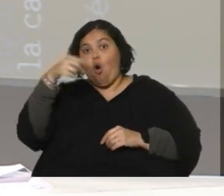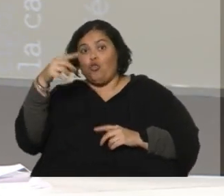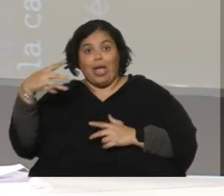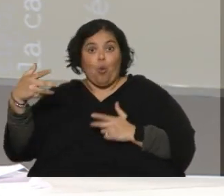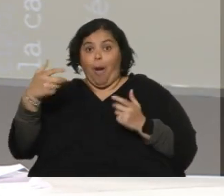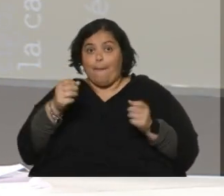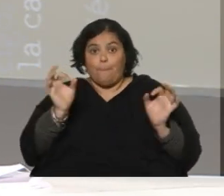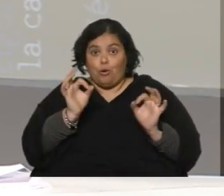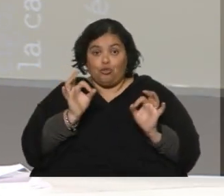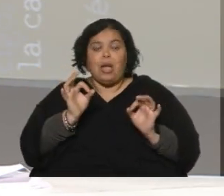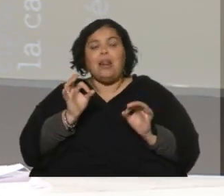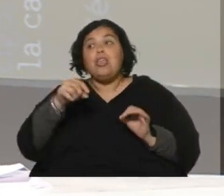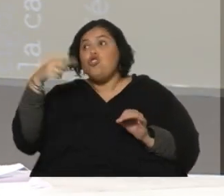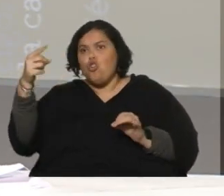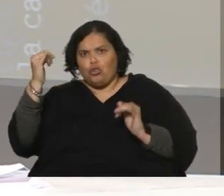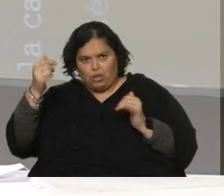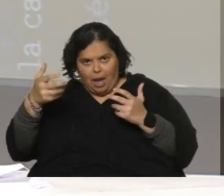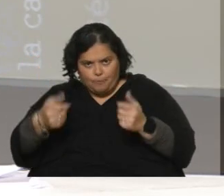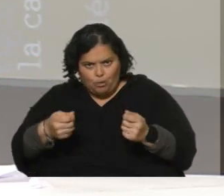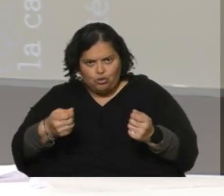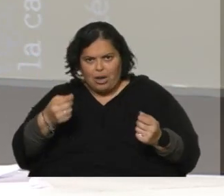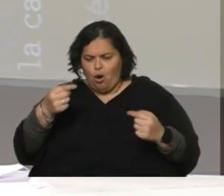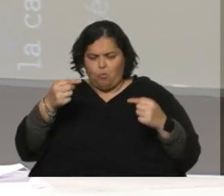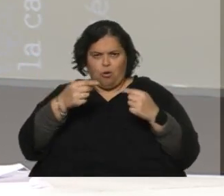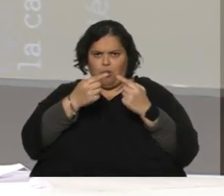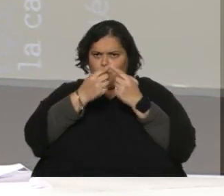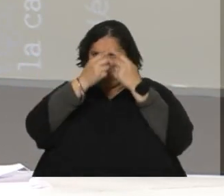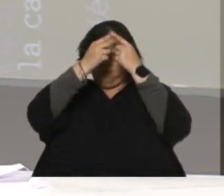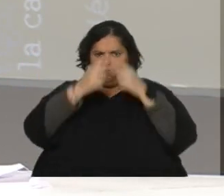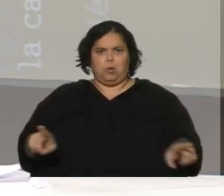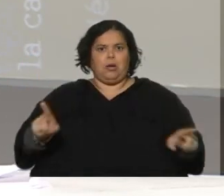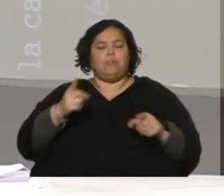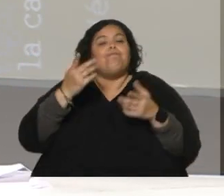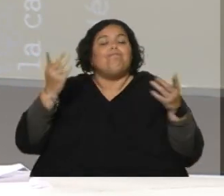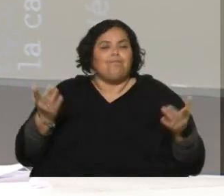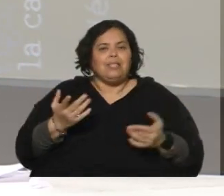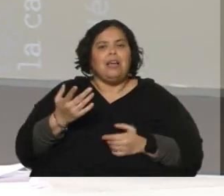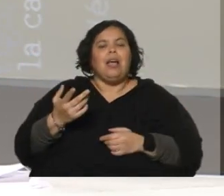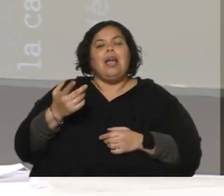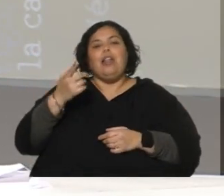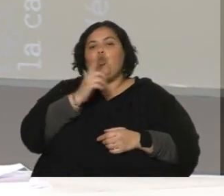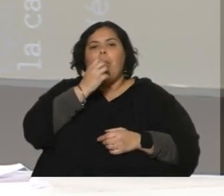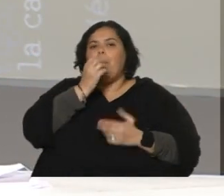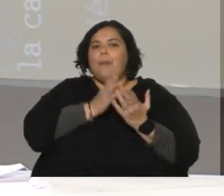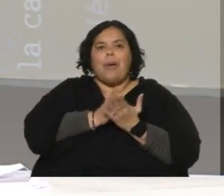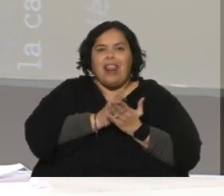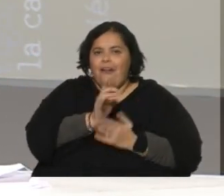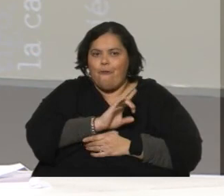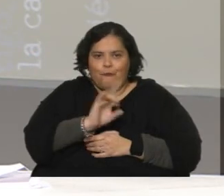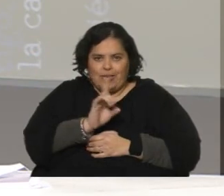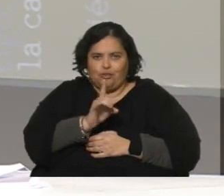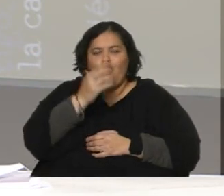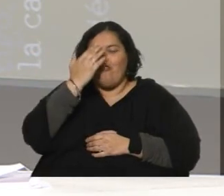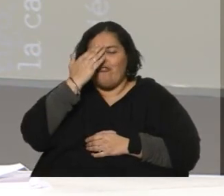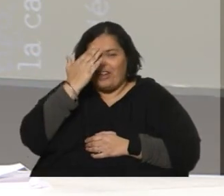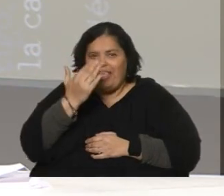iniciativa del piche nt y aquellos así como por ejemplo el partido comunista no sería no sería beneficioso para el frente amplio dar